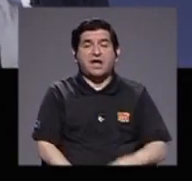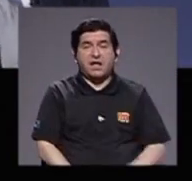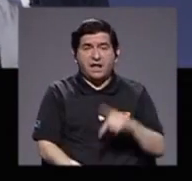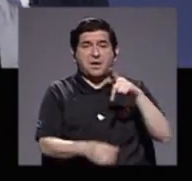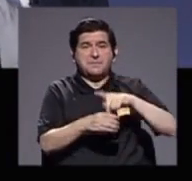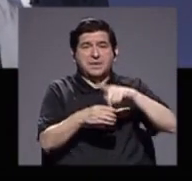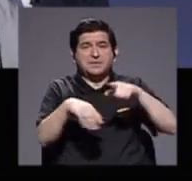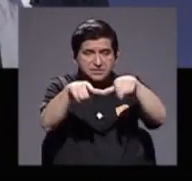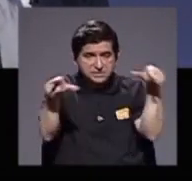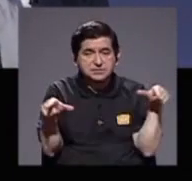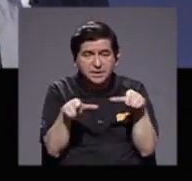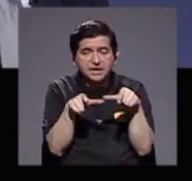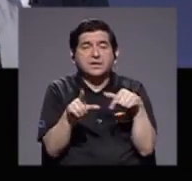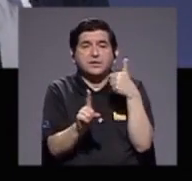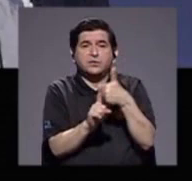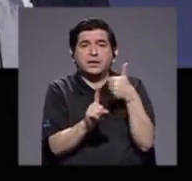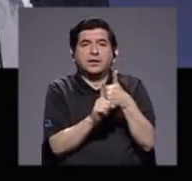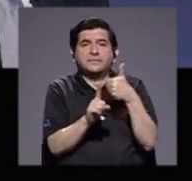y